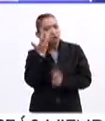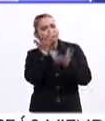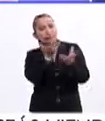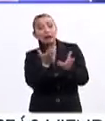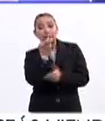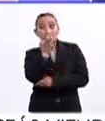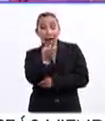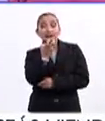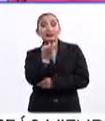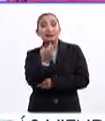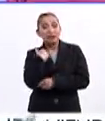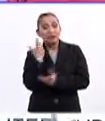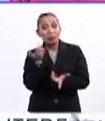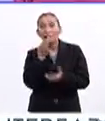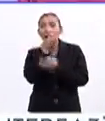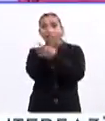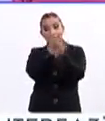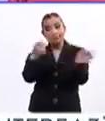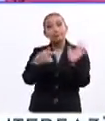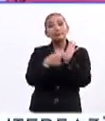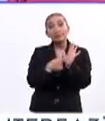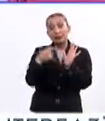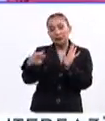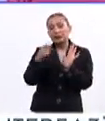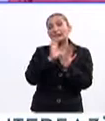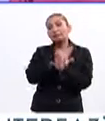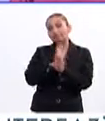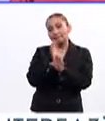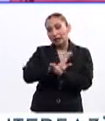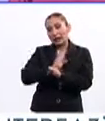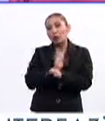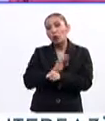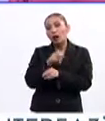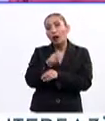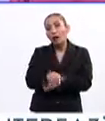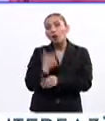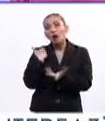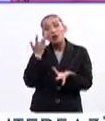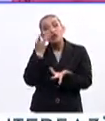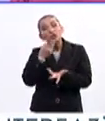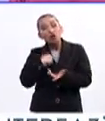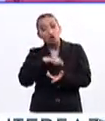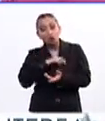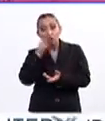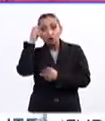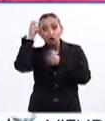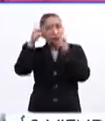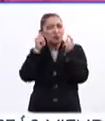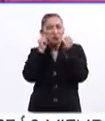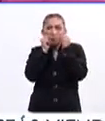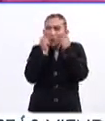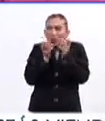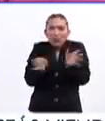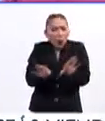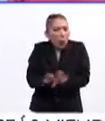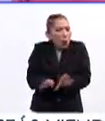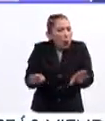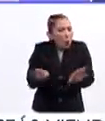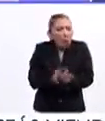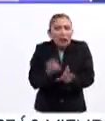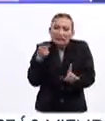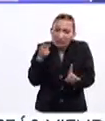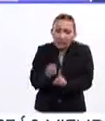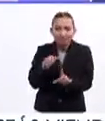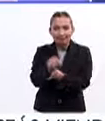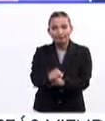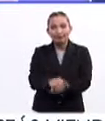y yo creo que ese es uno de los mensajes que nos deja este corto, el hecho de perseguir los sueños, no importa cómo, la cosa